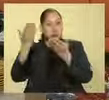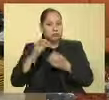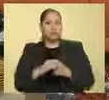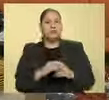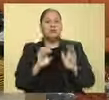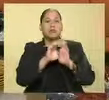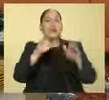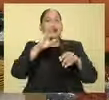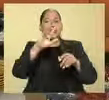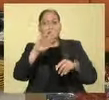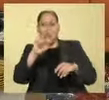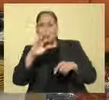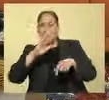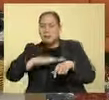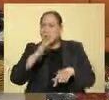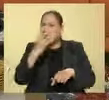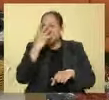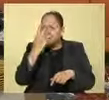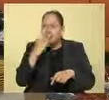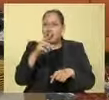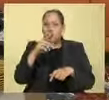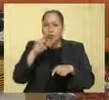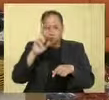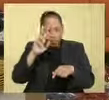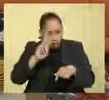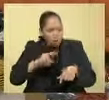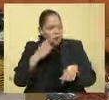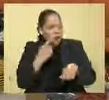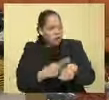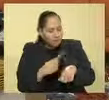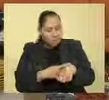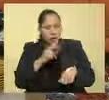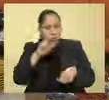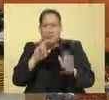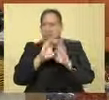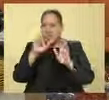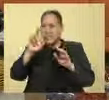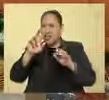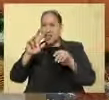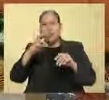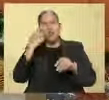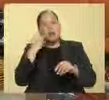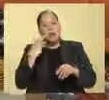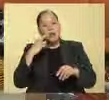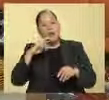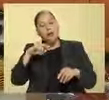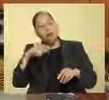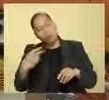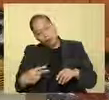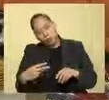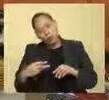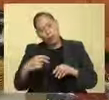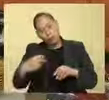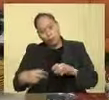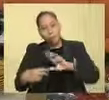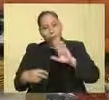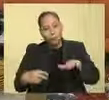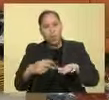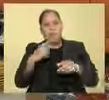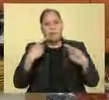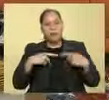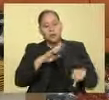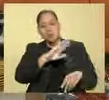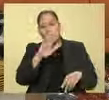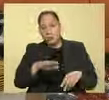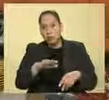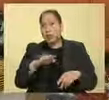en publicidad, que realmente la gente vea los causos. O sea, más agresivo de que lo que ves la rata muerta, ves... Claro. Bueno, pues date cuenta cómo